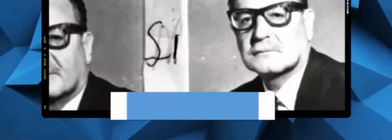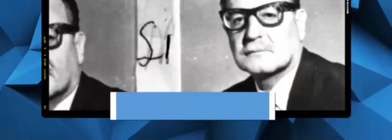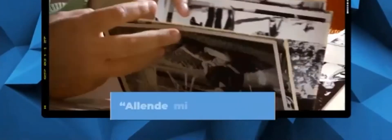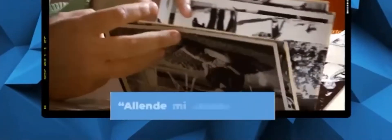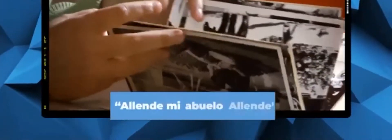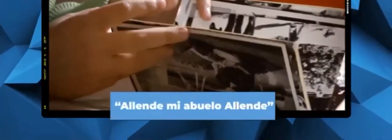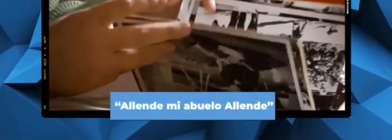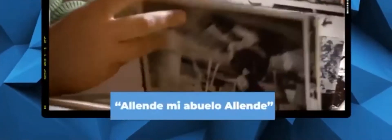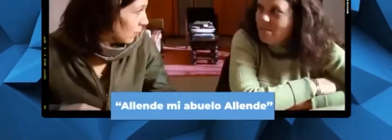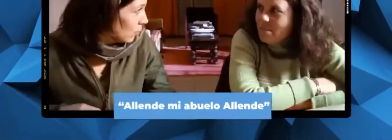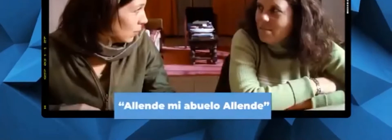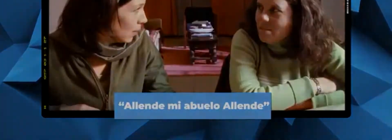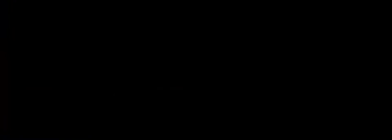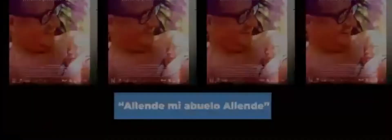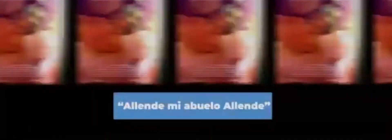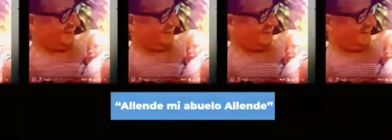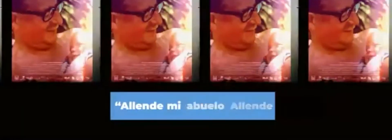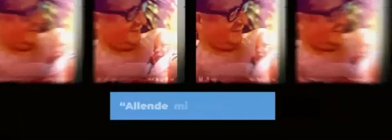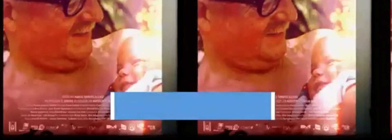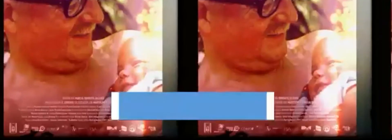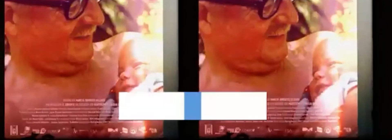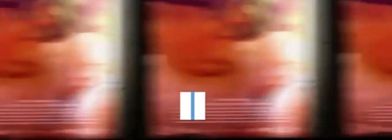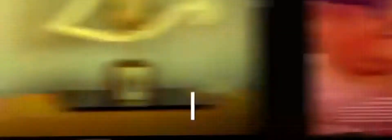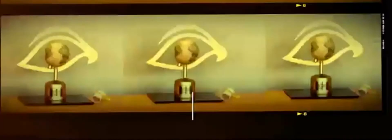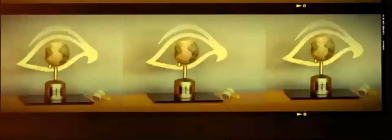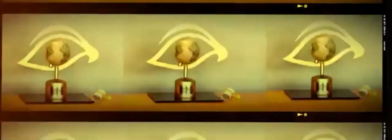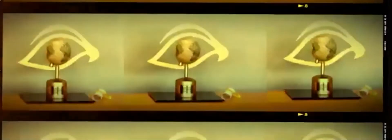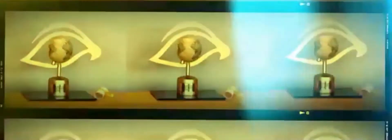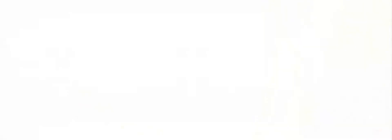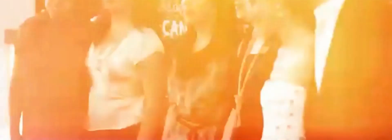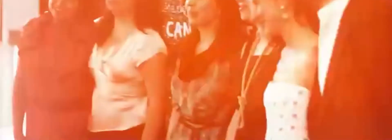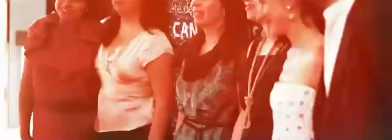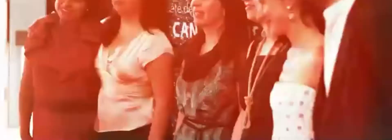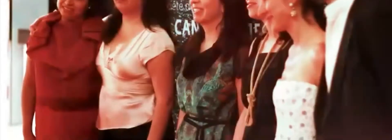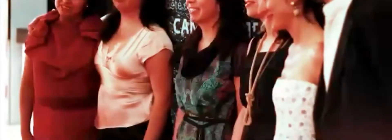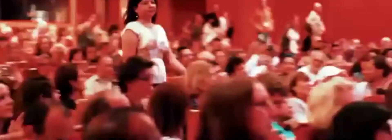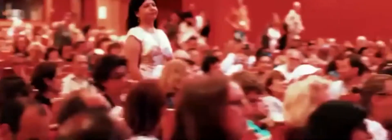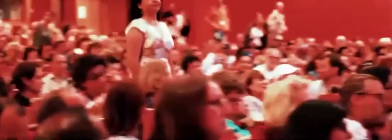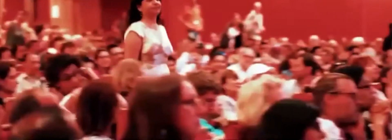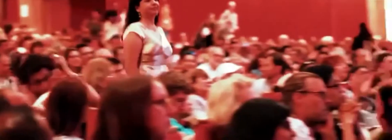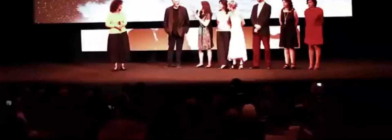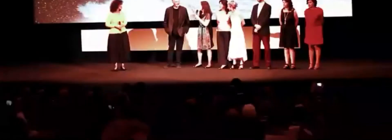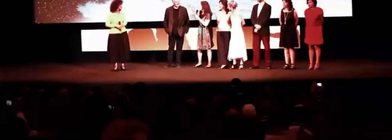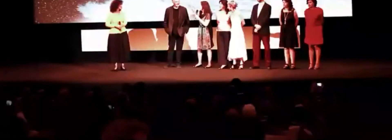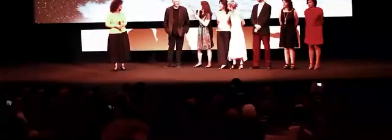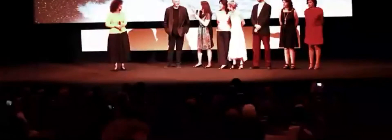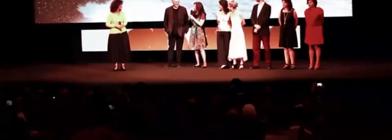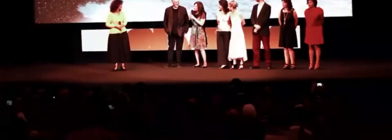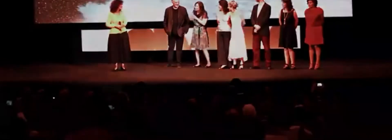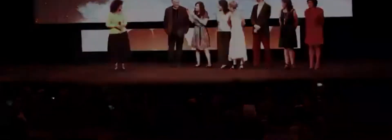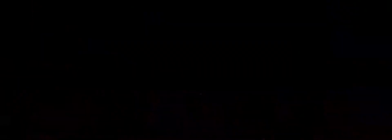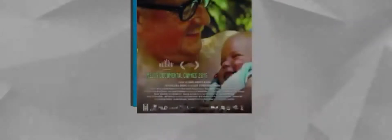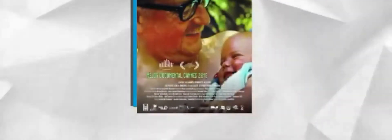documentales como allende mi abuelo' allende ganadora del bajo de oro al mejor documental en el festival de cannes pto